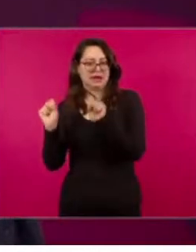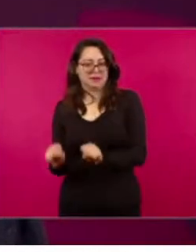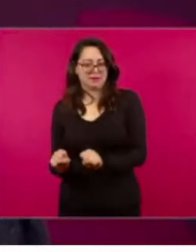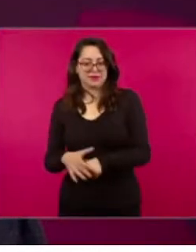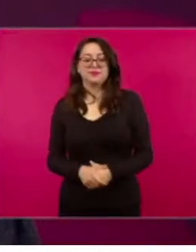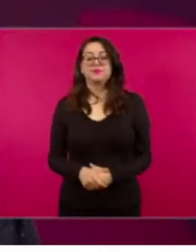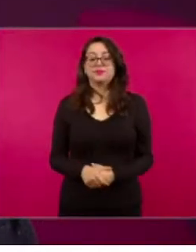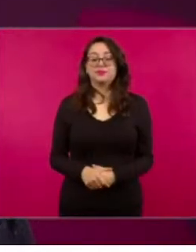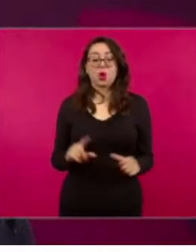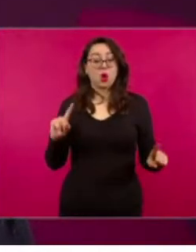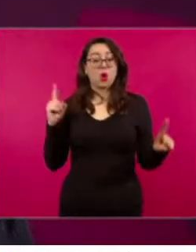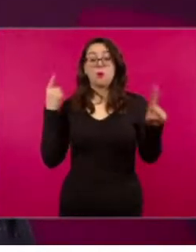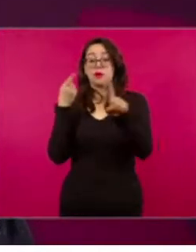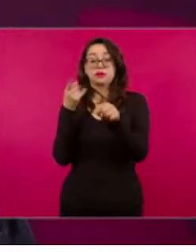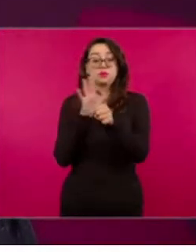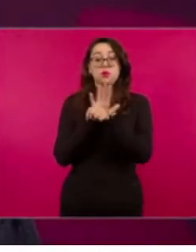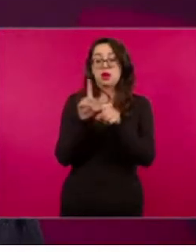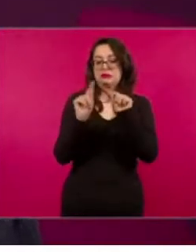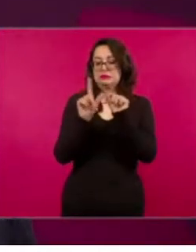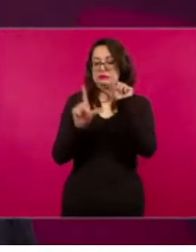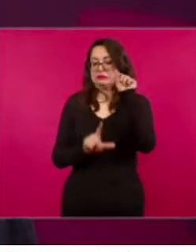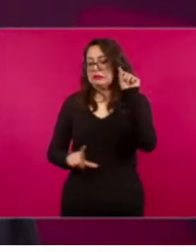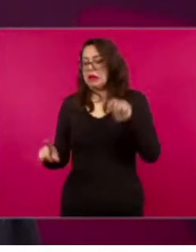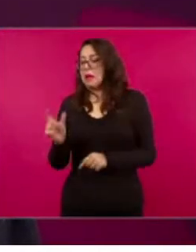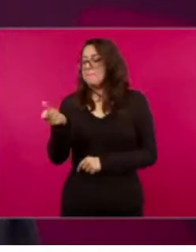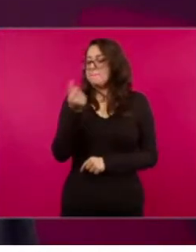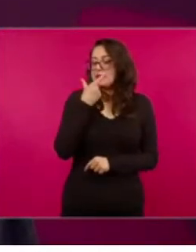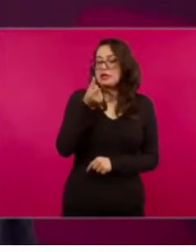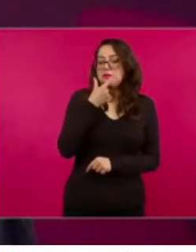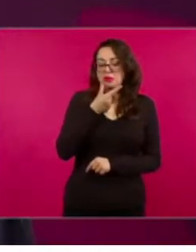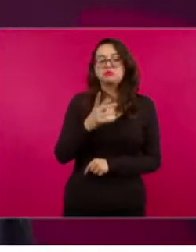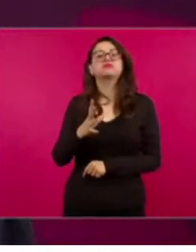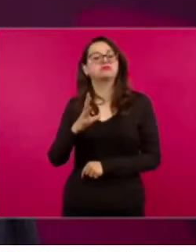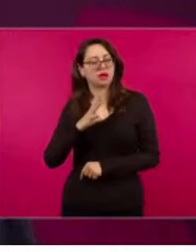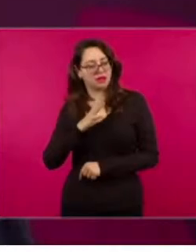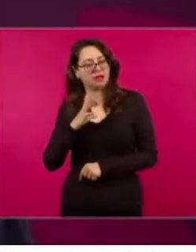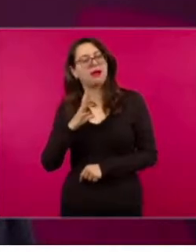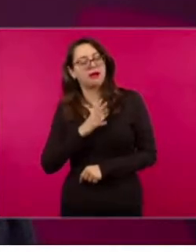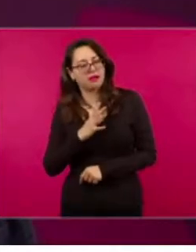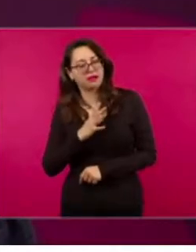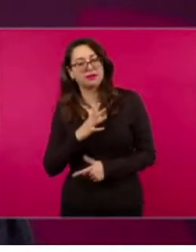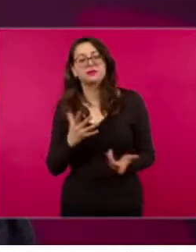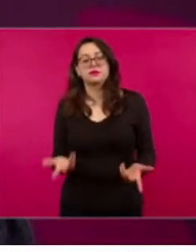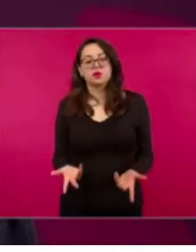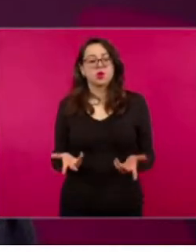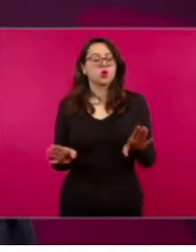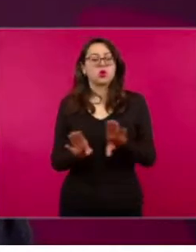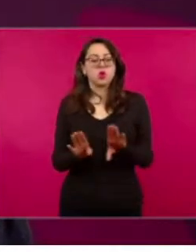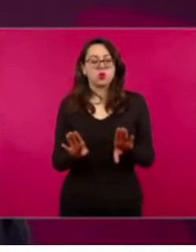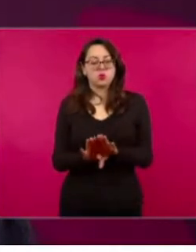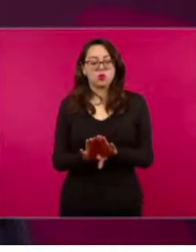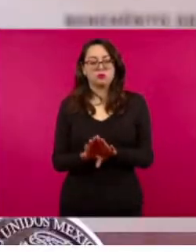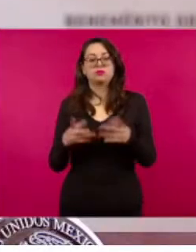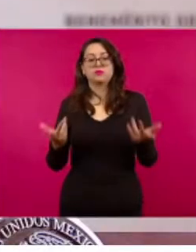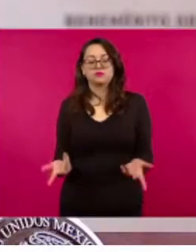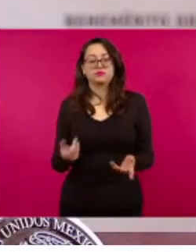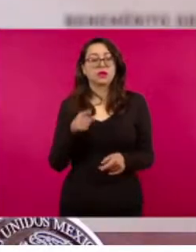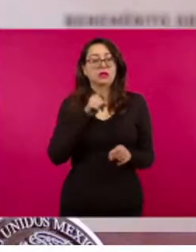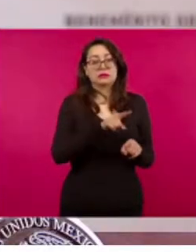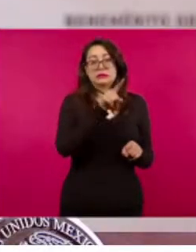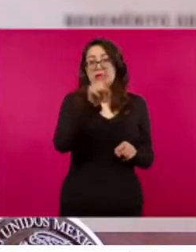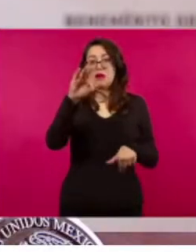evitar la escasez de cualquier medicamento a nivel nacional, por lo que no hay desabasto. Uno de los pilares es la operación a través de órdenes de